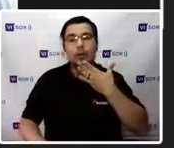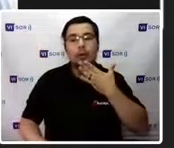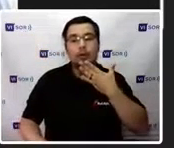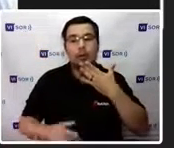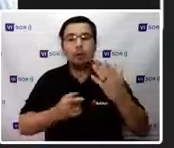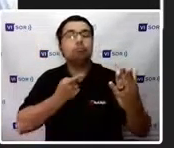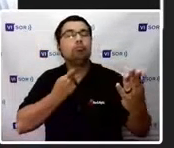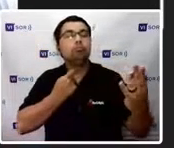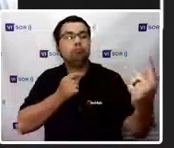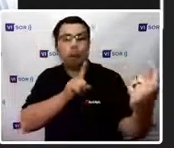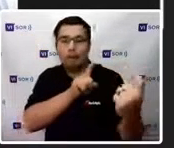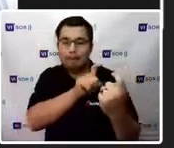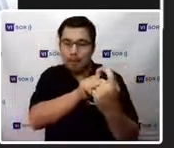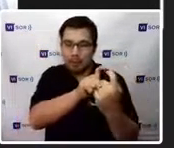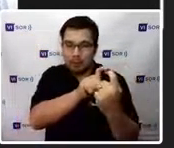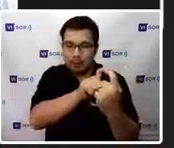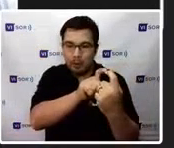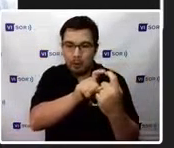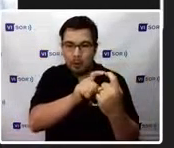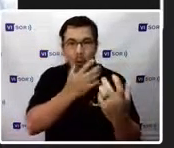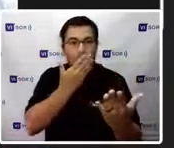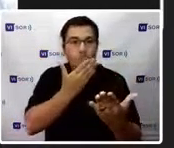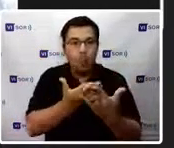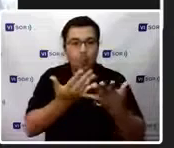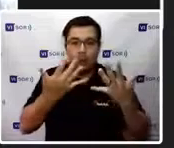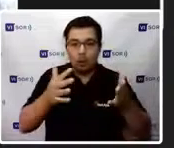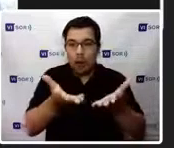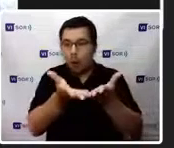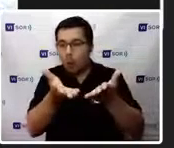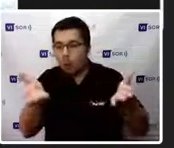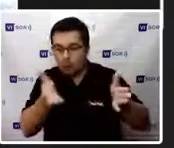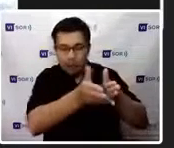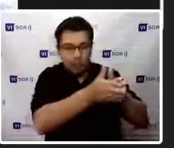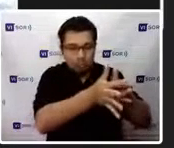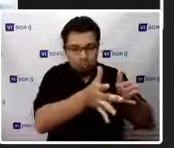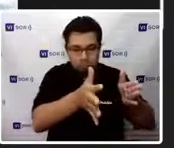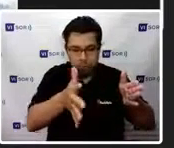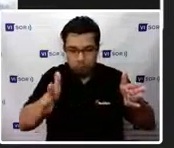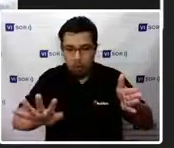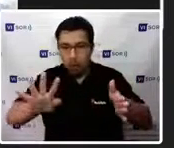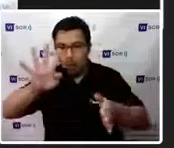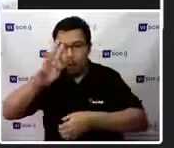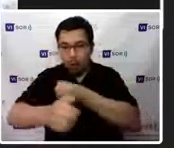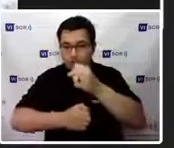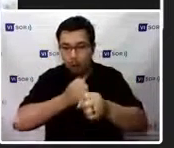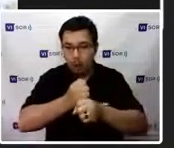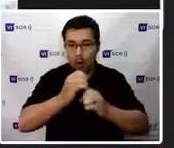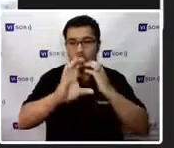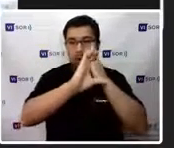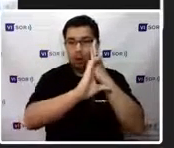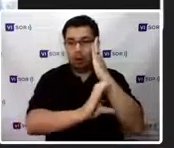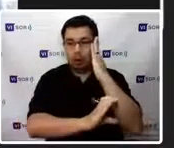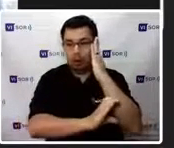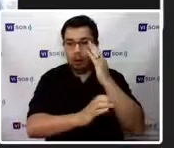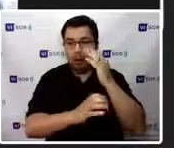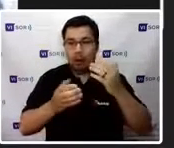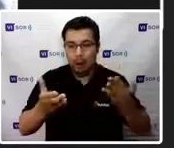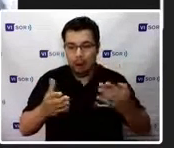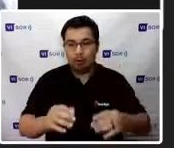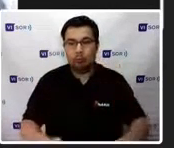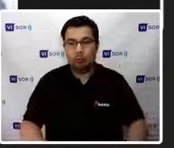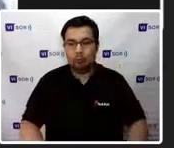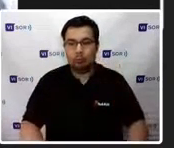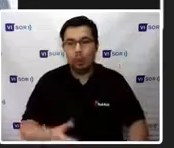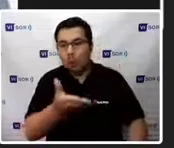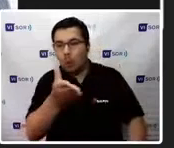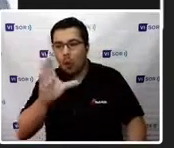carrera, tener también un poco más de experiencia que tiene que ser autogestionada. Buscar lugares de trabajo